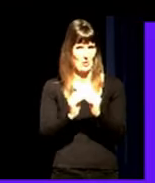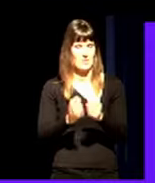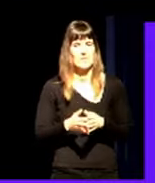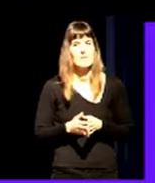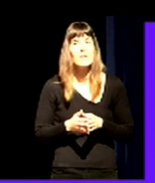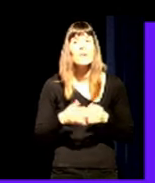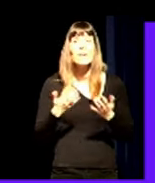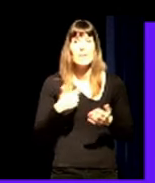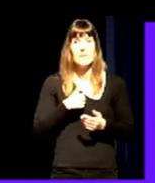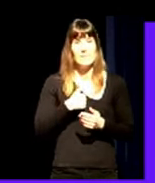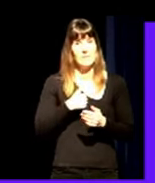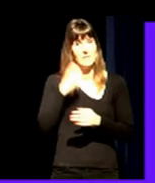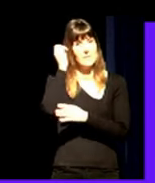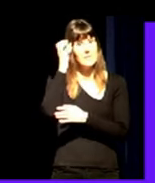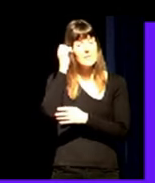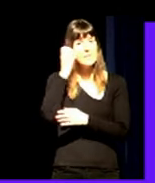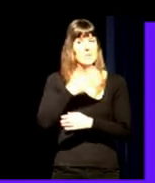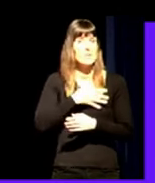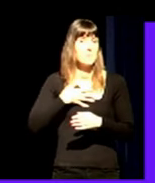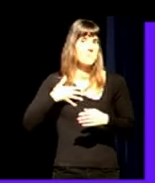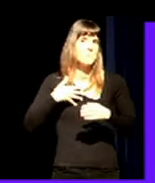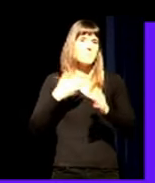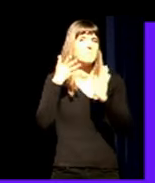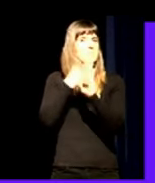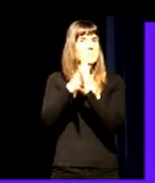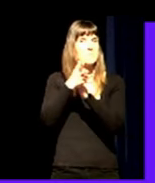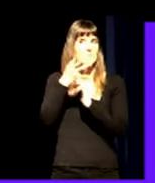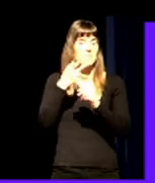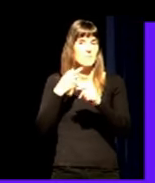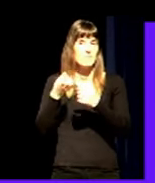mis intenciones hoy aquí era compartir con vosotras